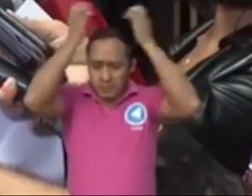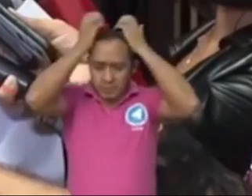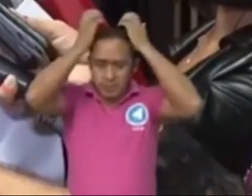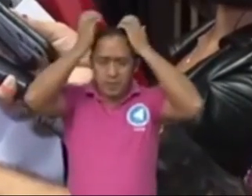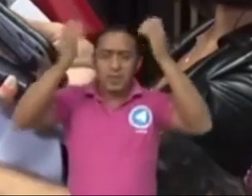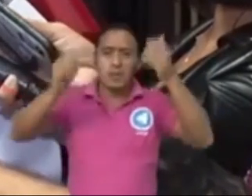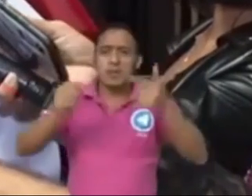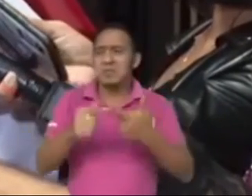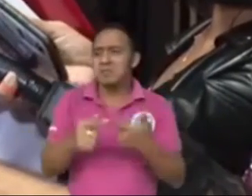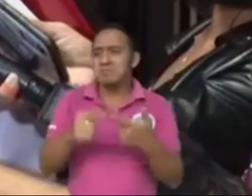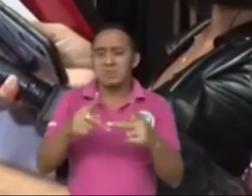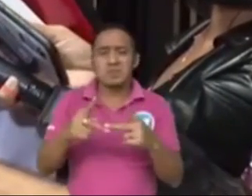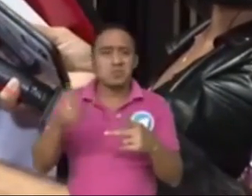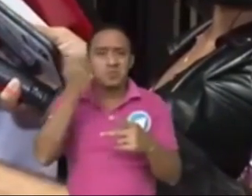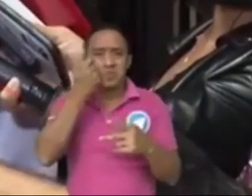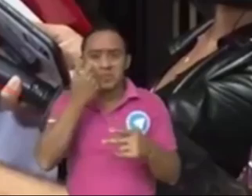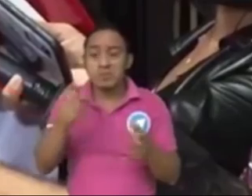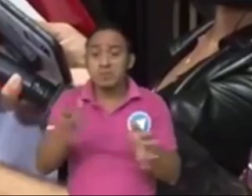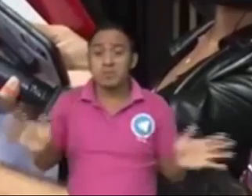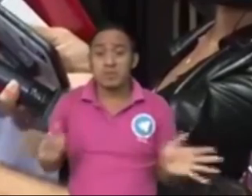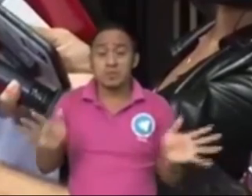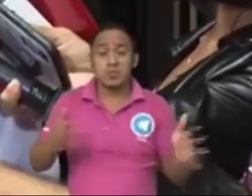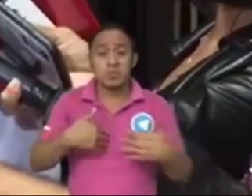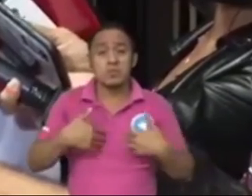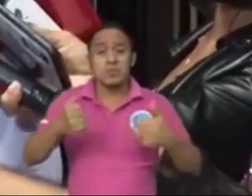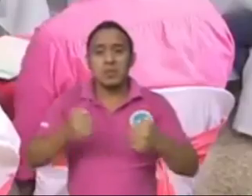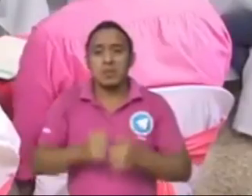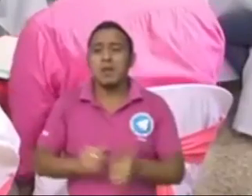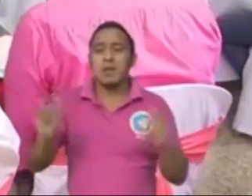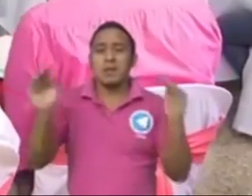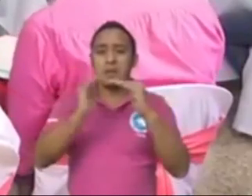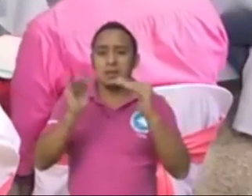enfermeras, auxiliares, parteras,